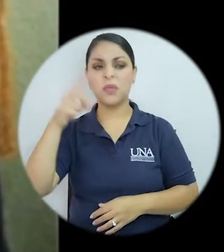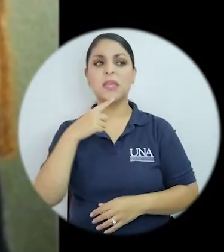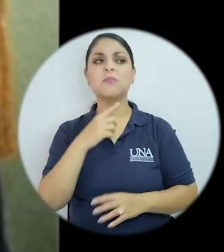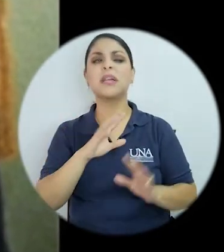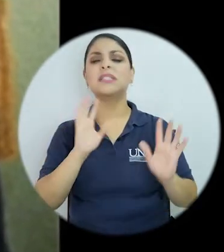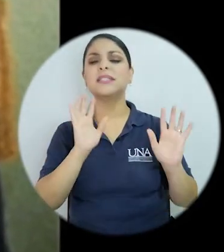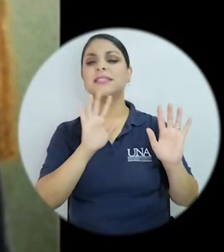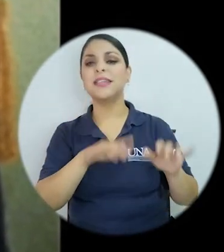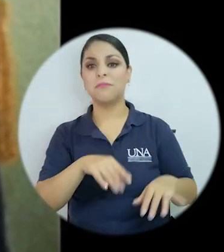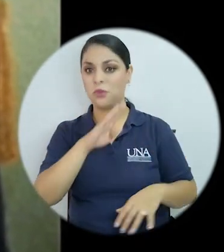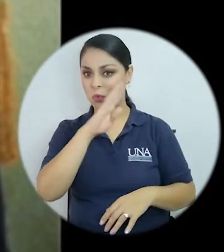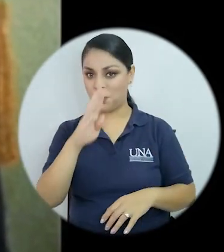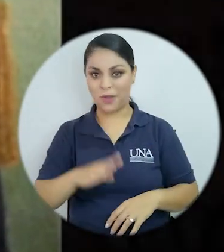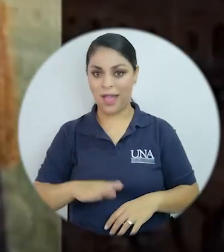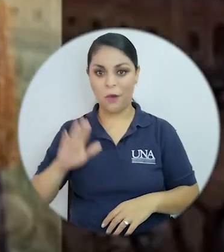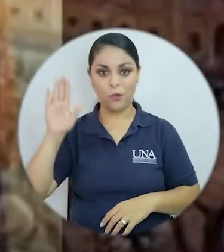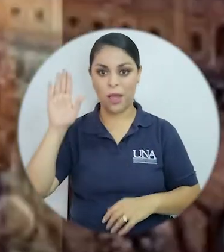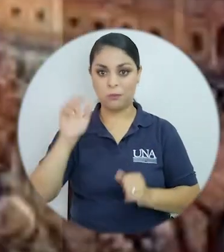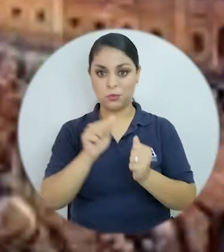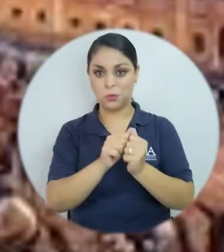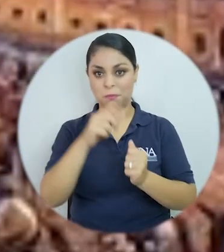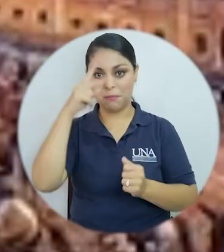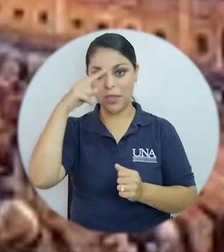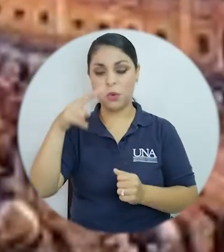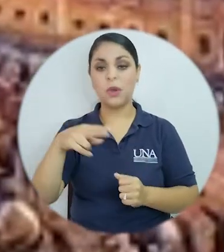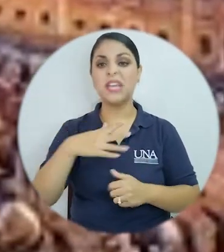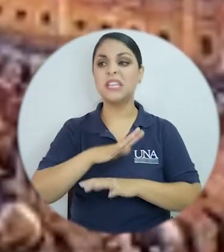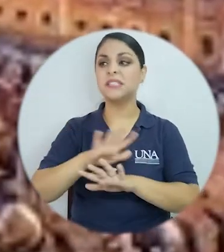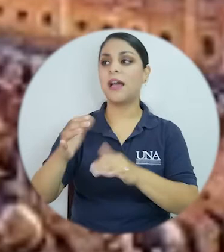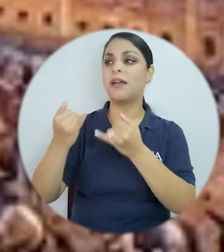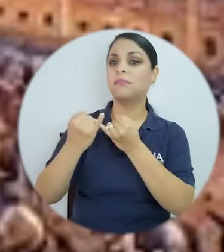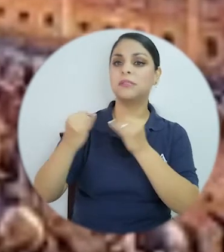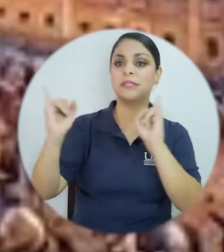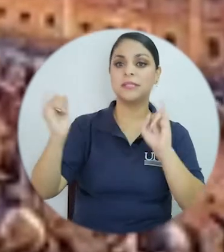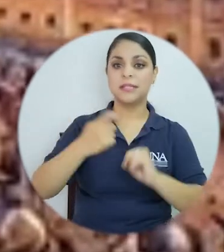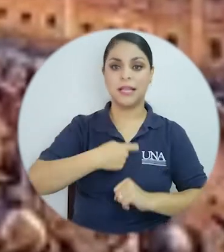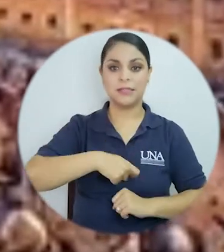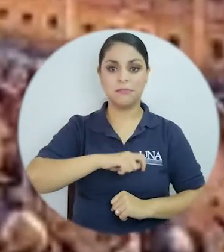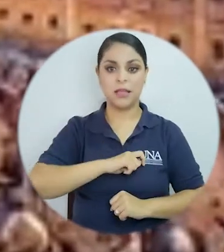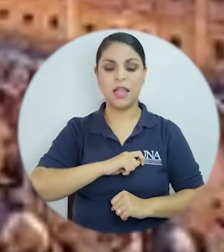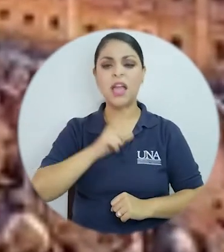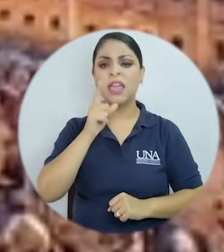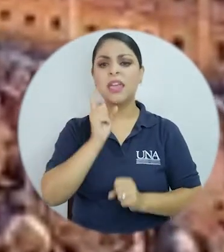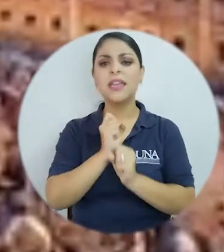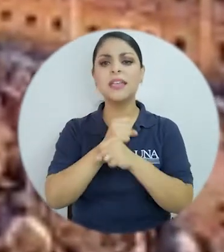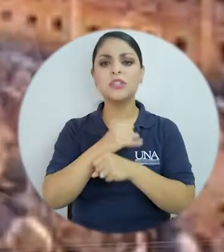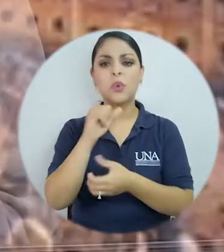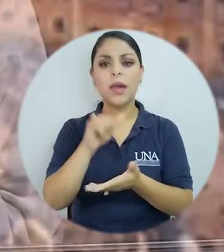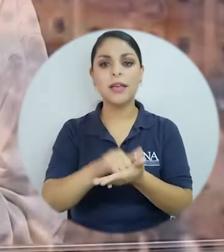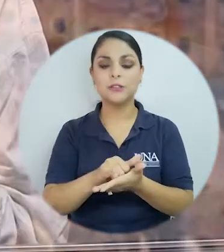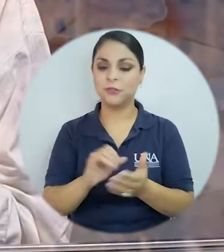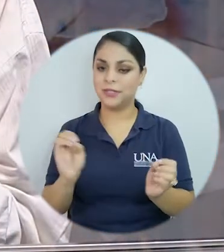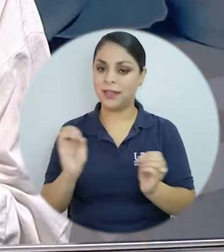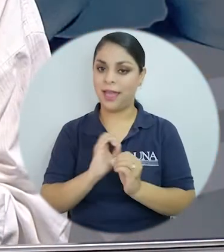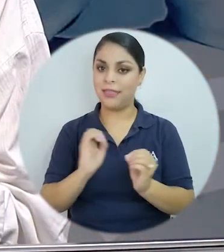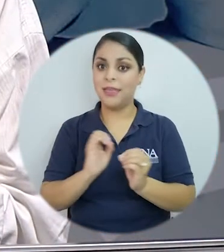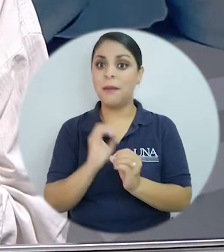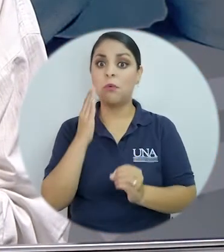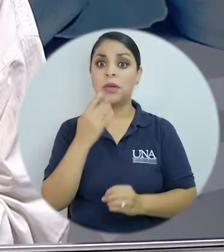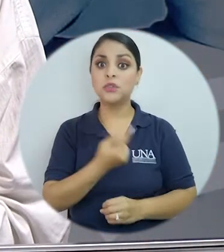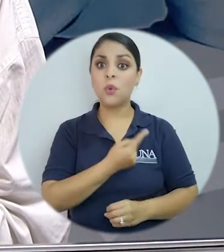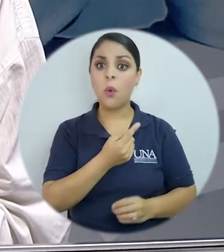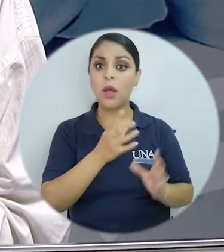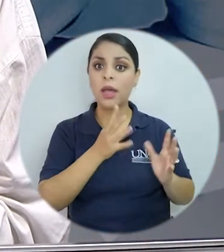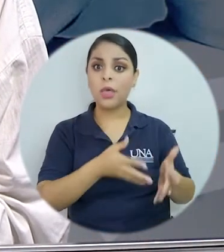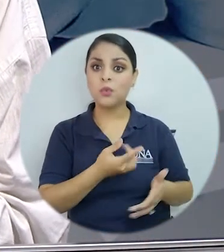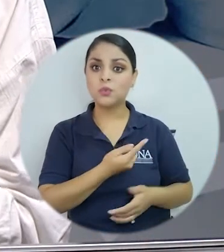aguada diciéndole que ya lo íbamos a jurar y nunca lo juramos. Y nos independizamos de España. Nadie hizo esto, porque nadie se sentía seguro de